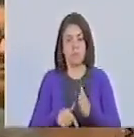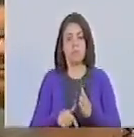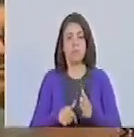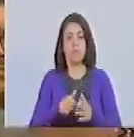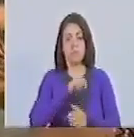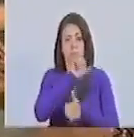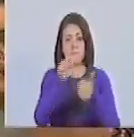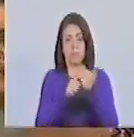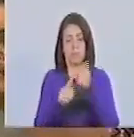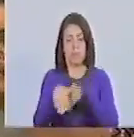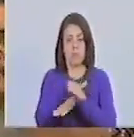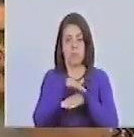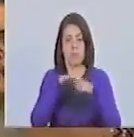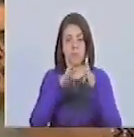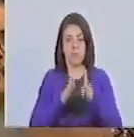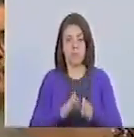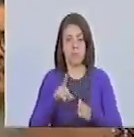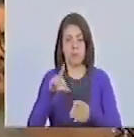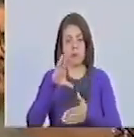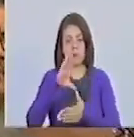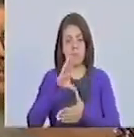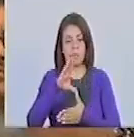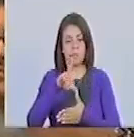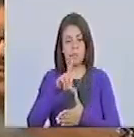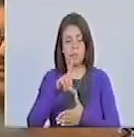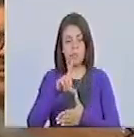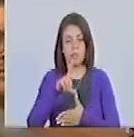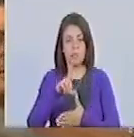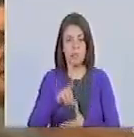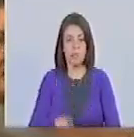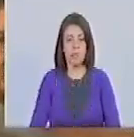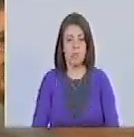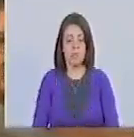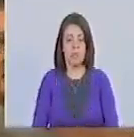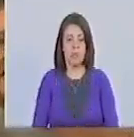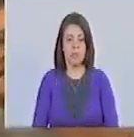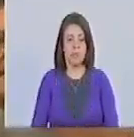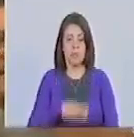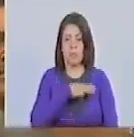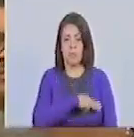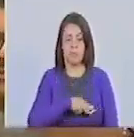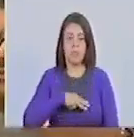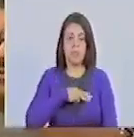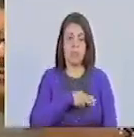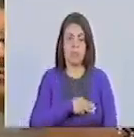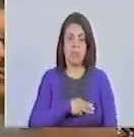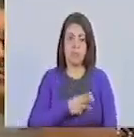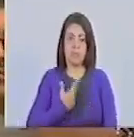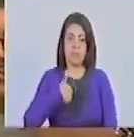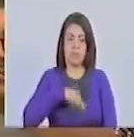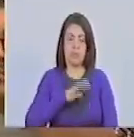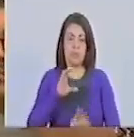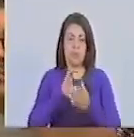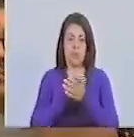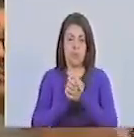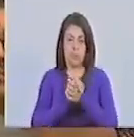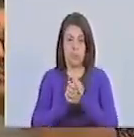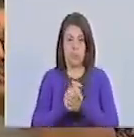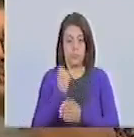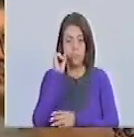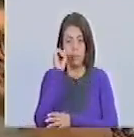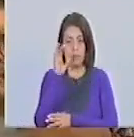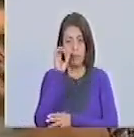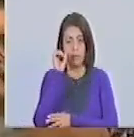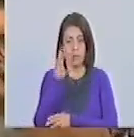su viceministerio para América Latina. La misión nuestra en el Grupo de Amistad